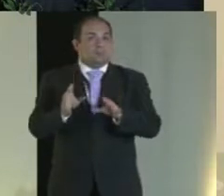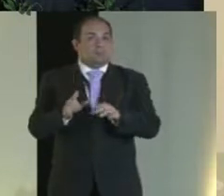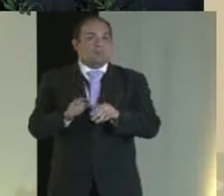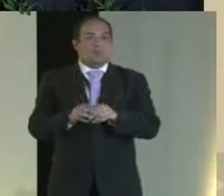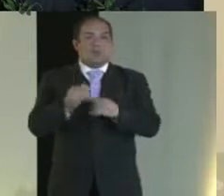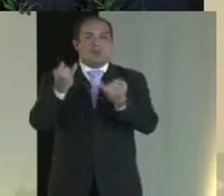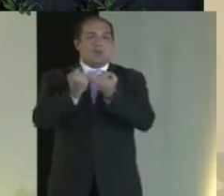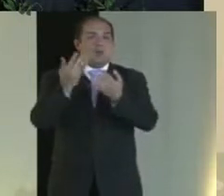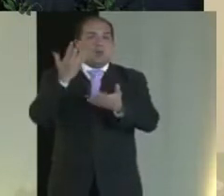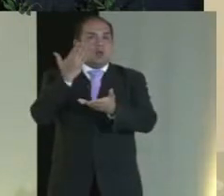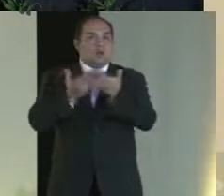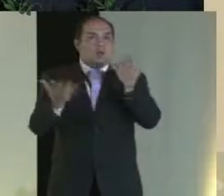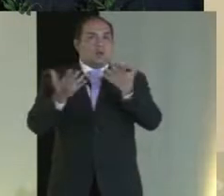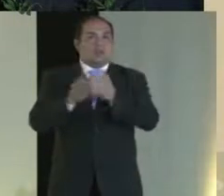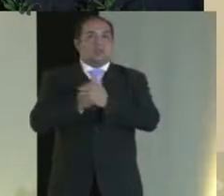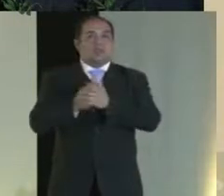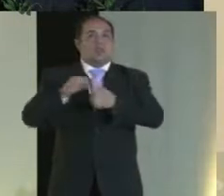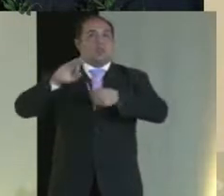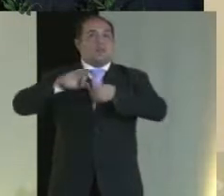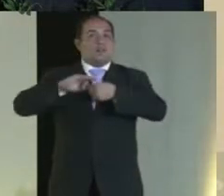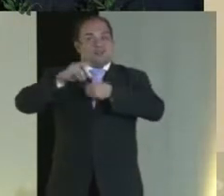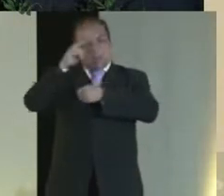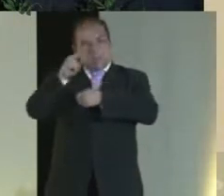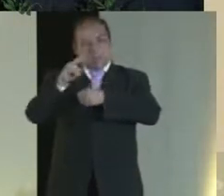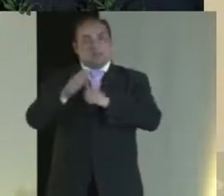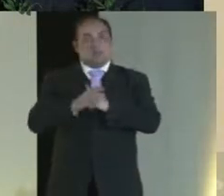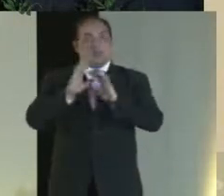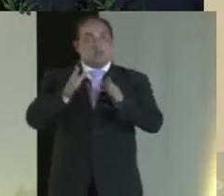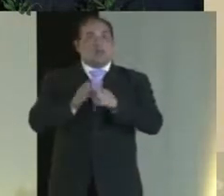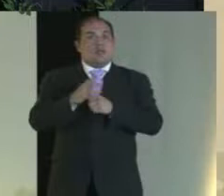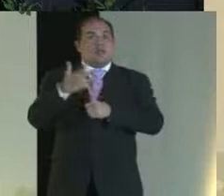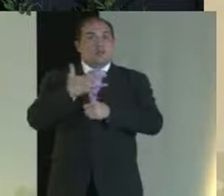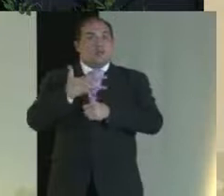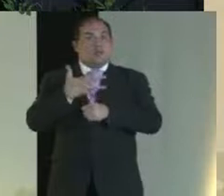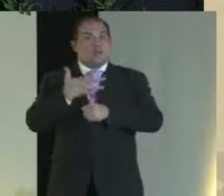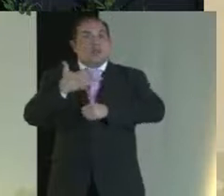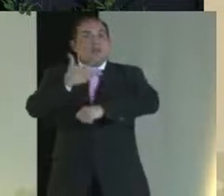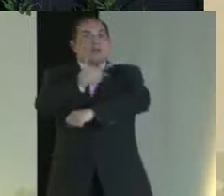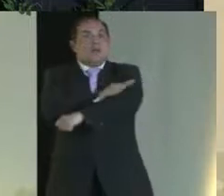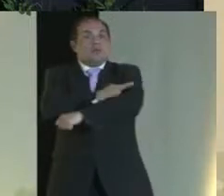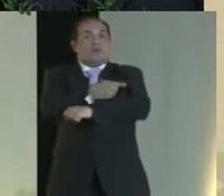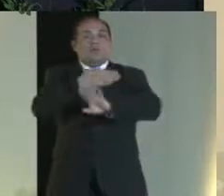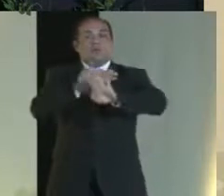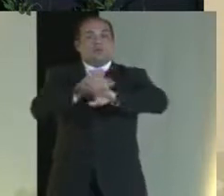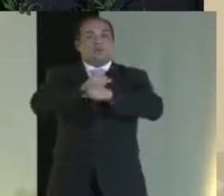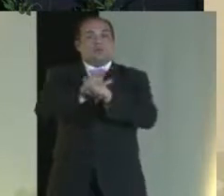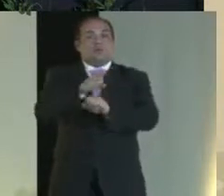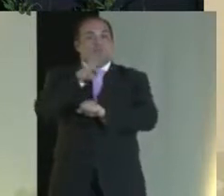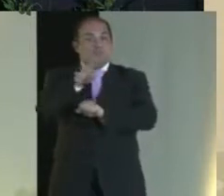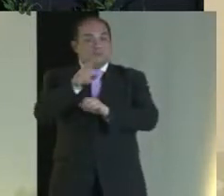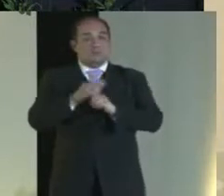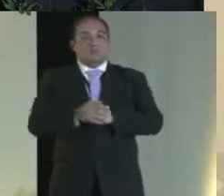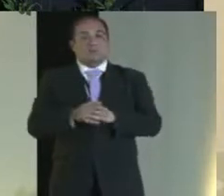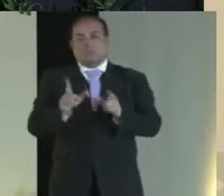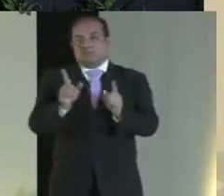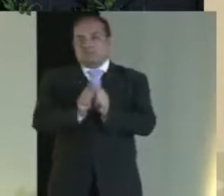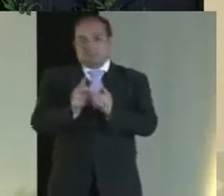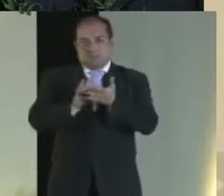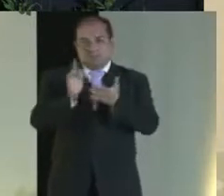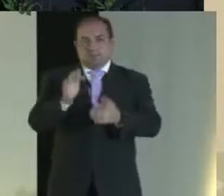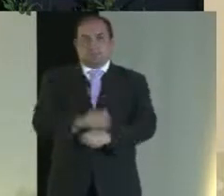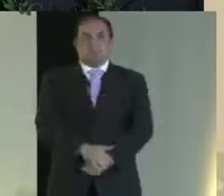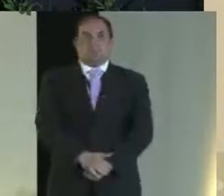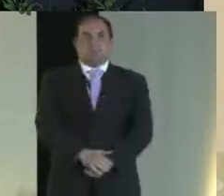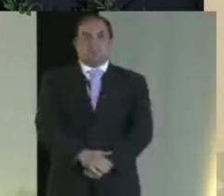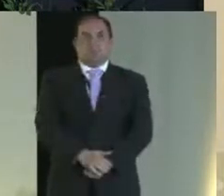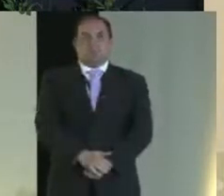ahora lo han hecho las farmacéuticas mexicanas que ya están desarrollando la vacuna del COVID-19. Es todo, gracias.